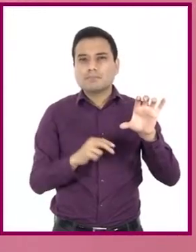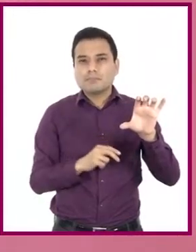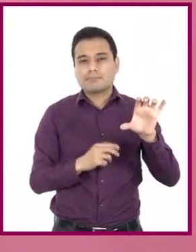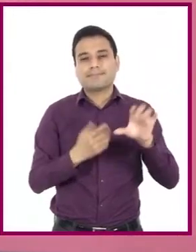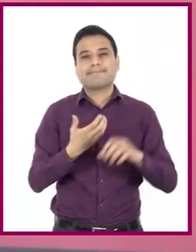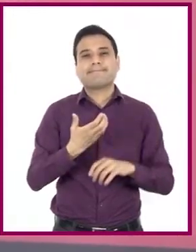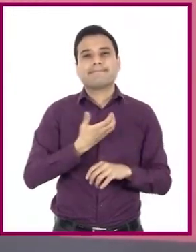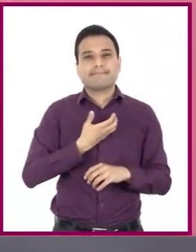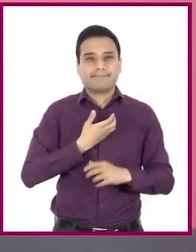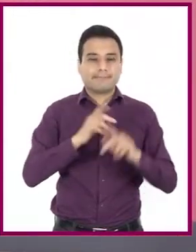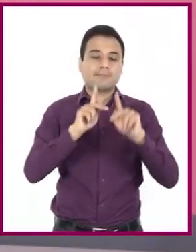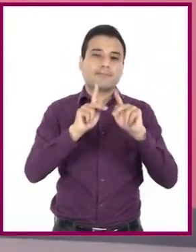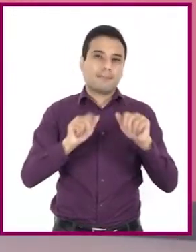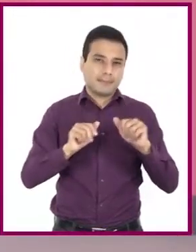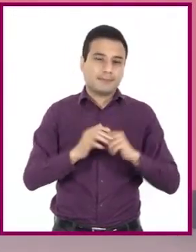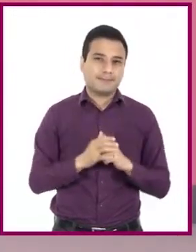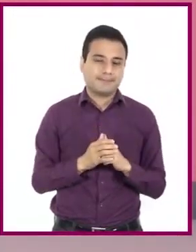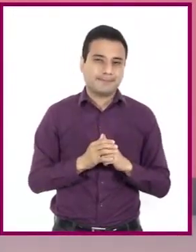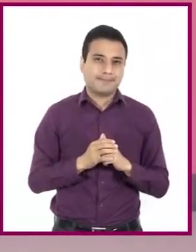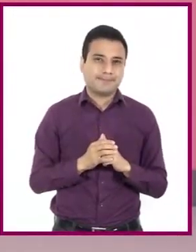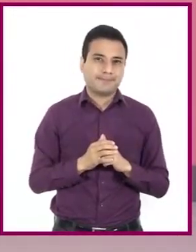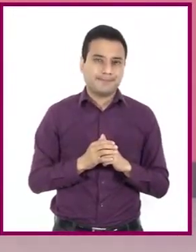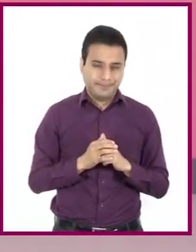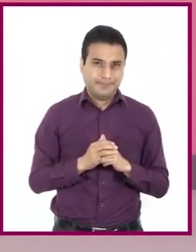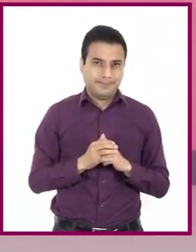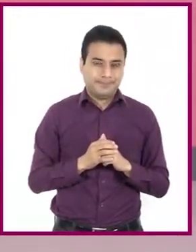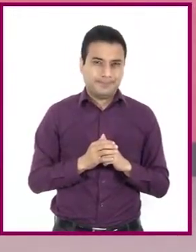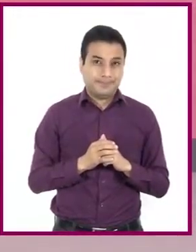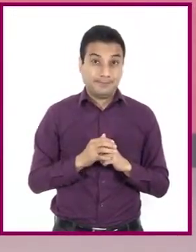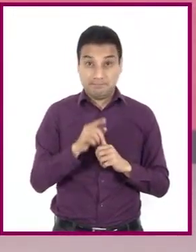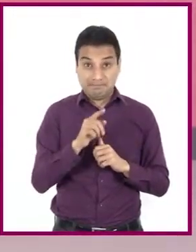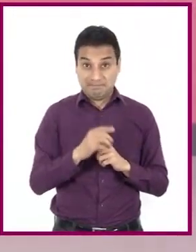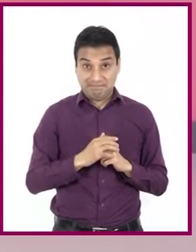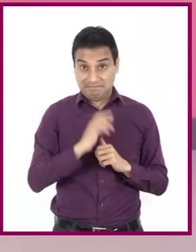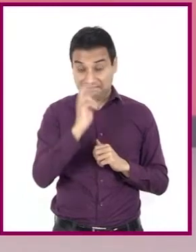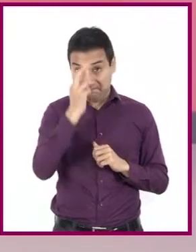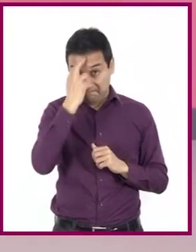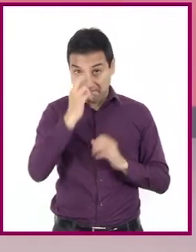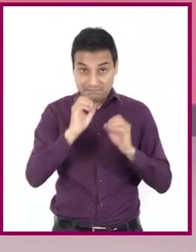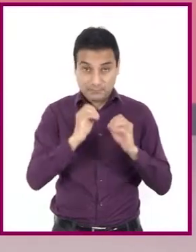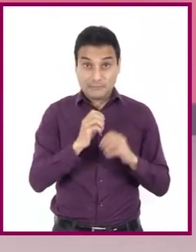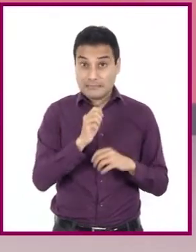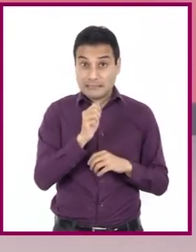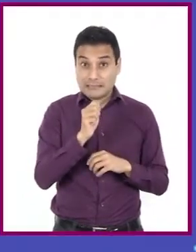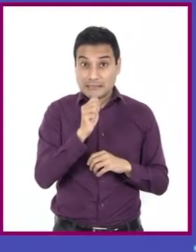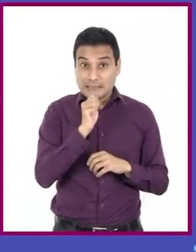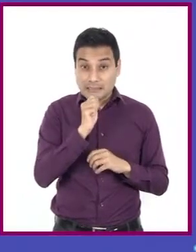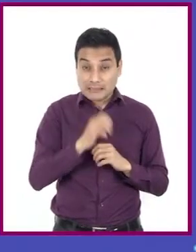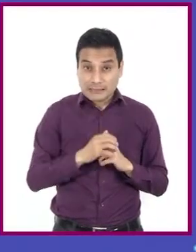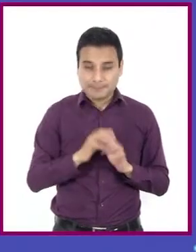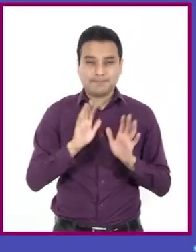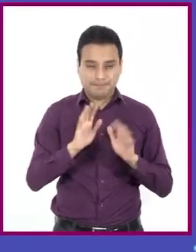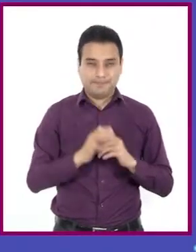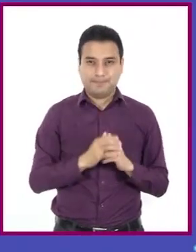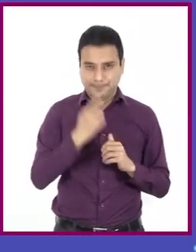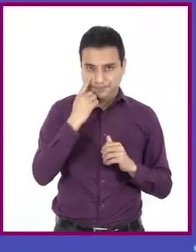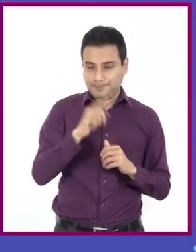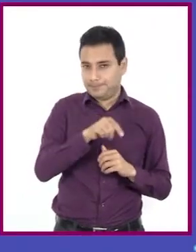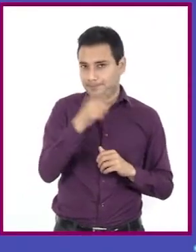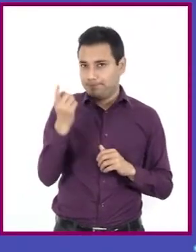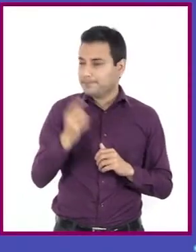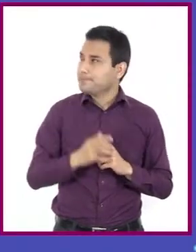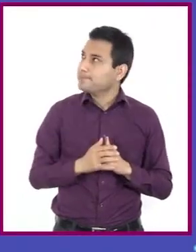la paz. Y para responder, si es que no la recuerdan o no saben qué es la segunda figura, se utiliza